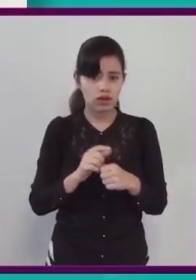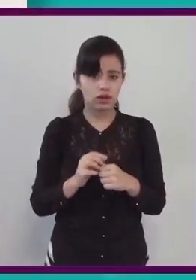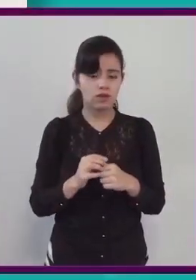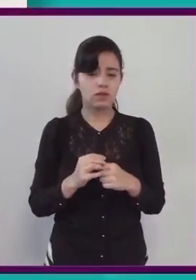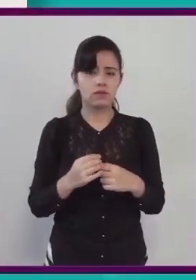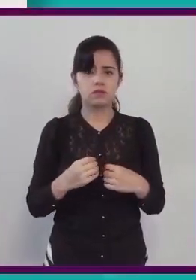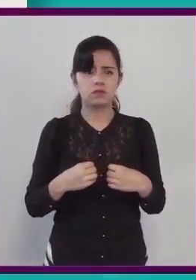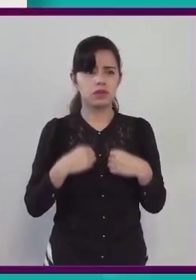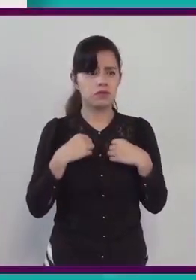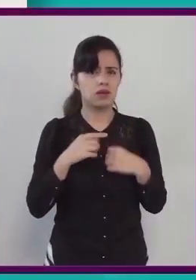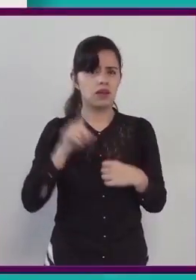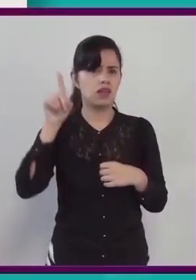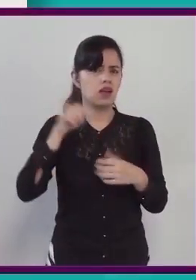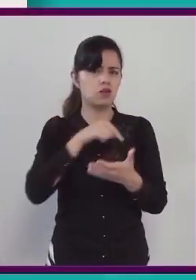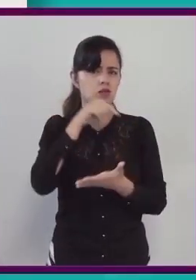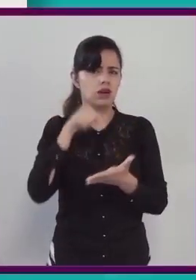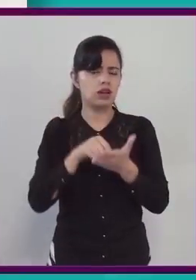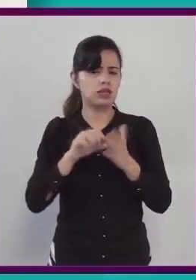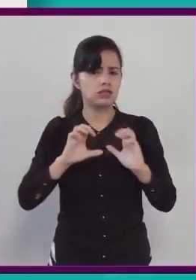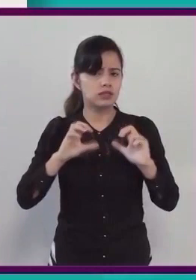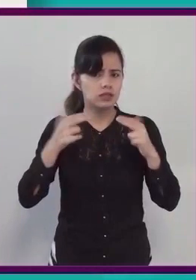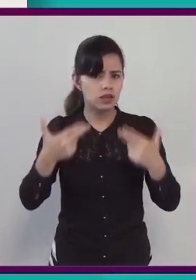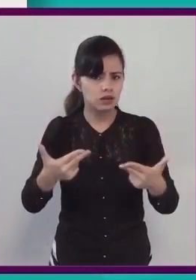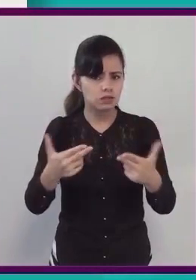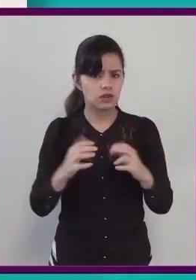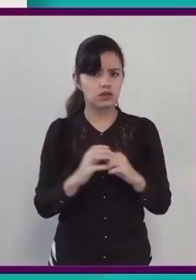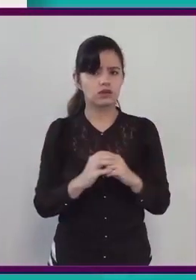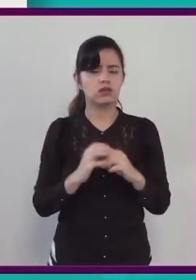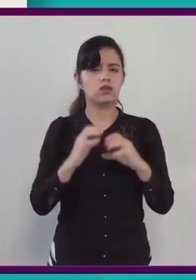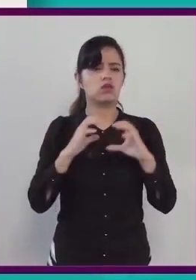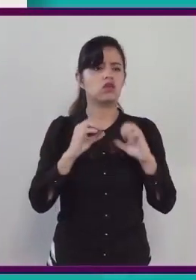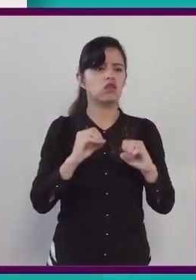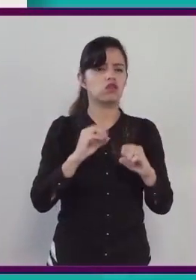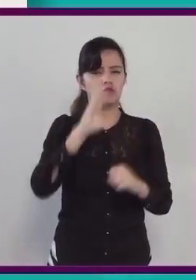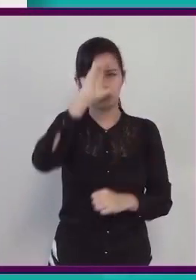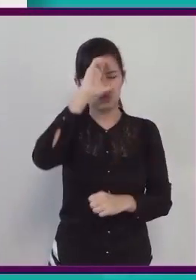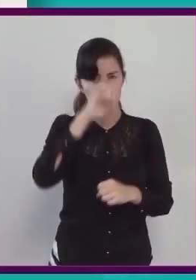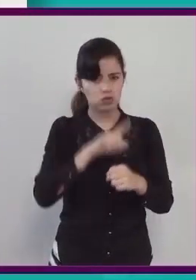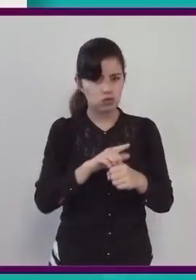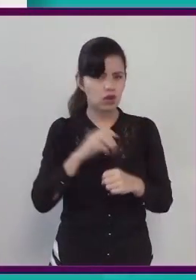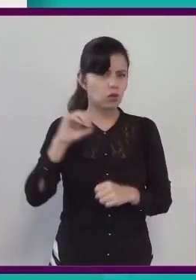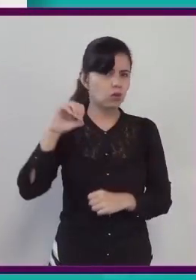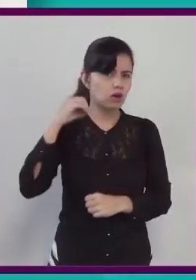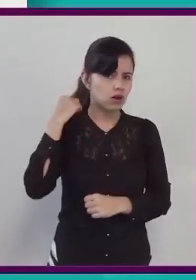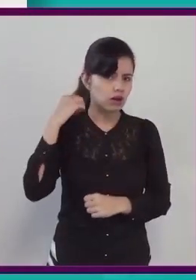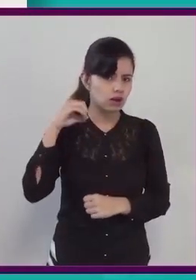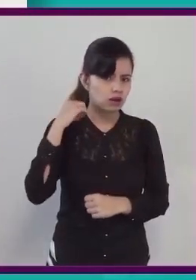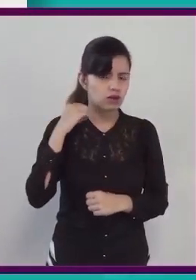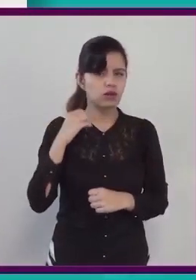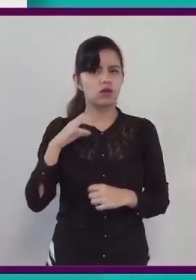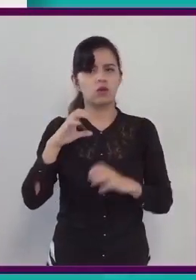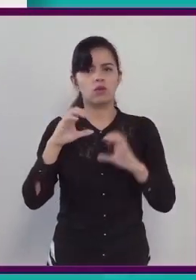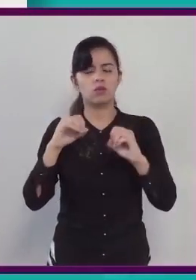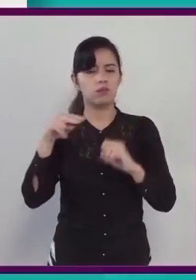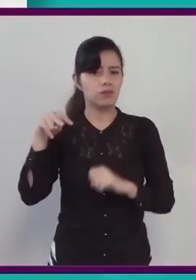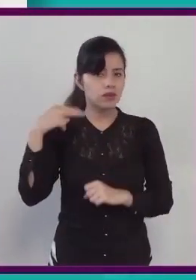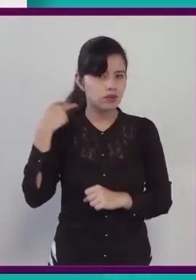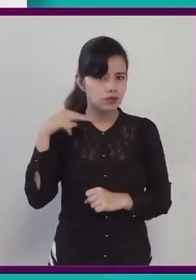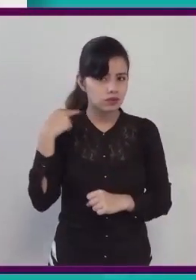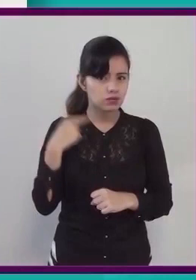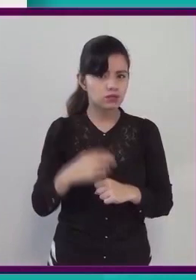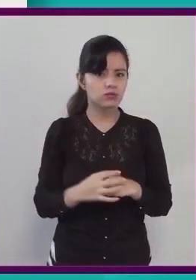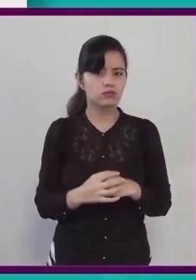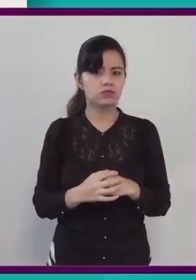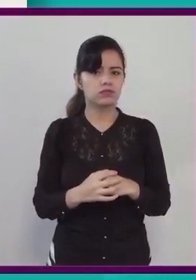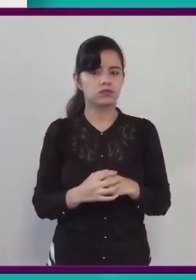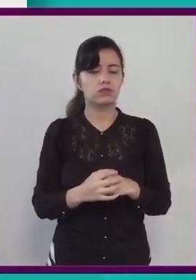Creo que, o sea, el pensar en la cultura, las culturas que habitan Chiapas o